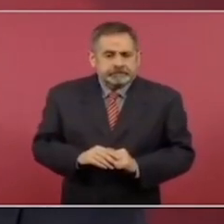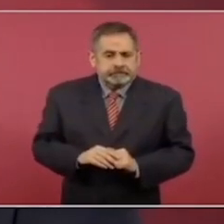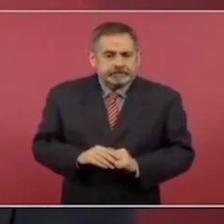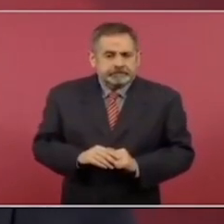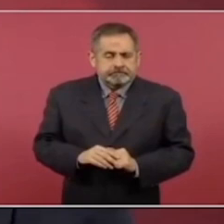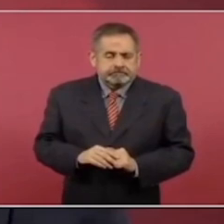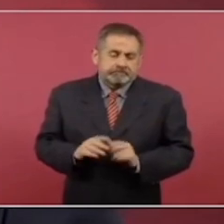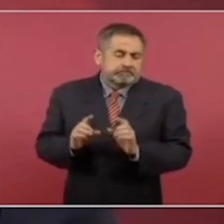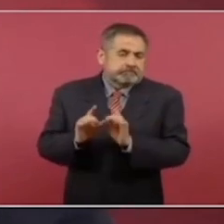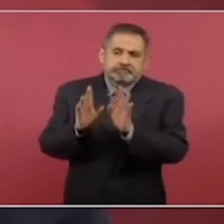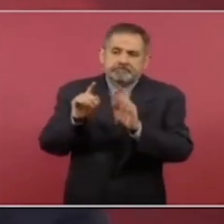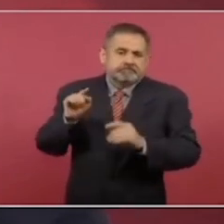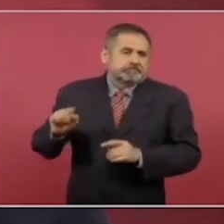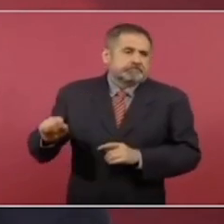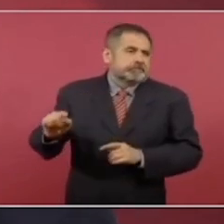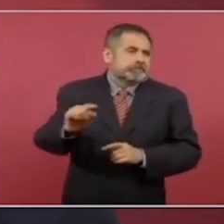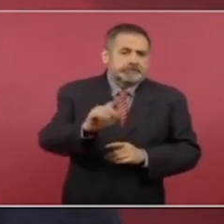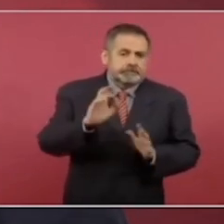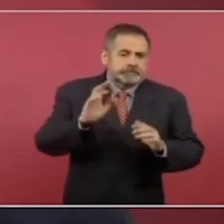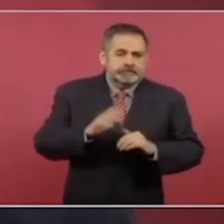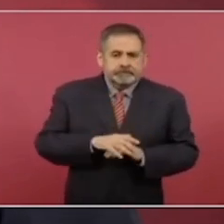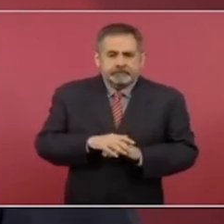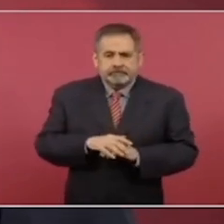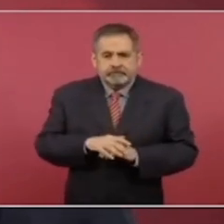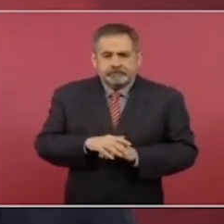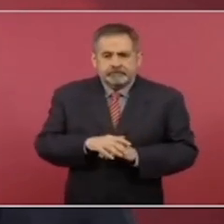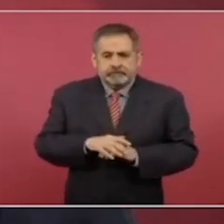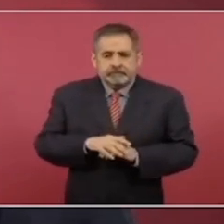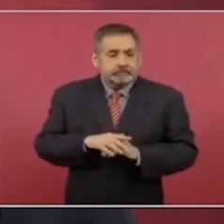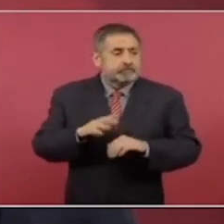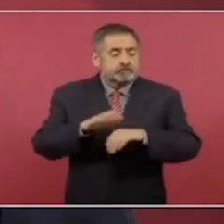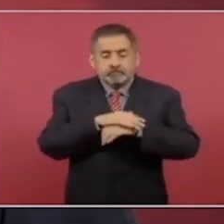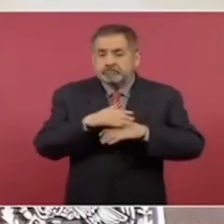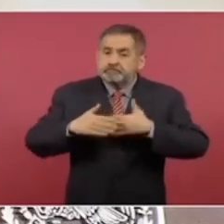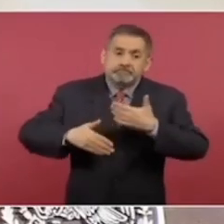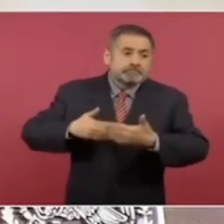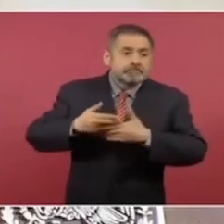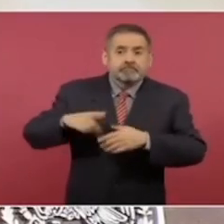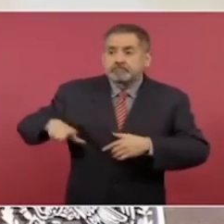se presentan por las inercias también,